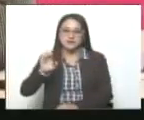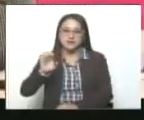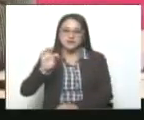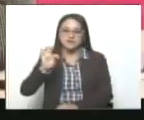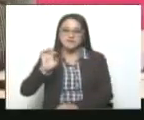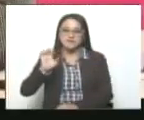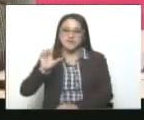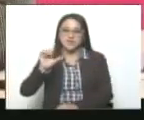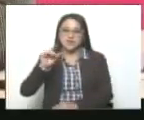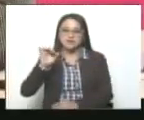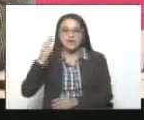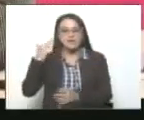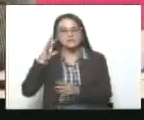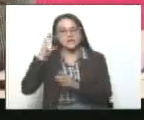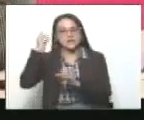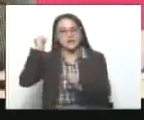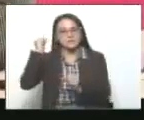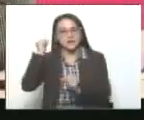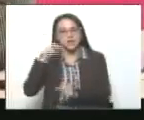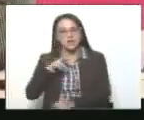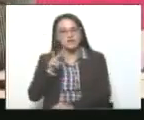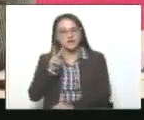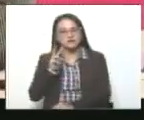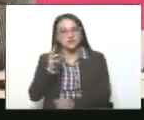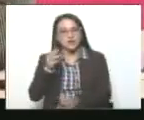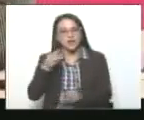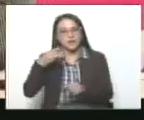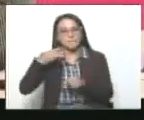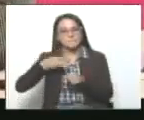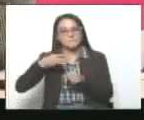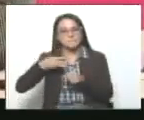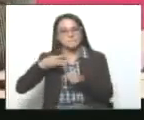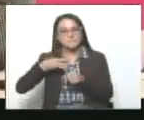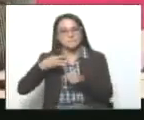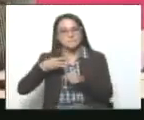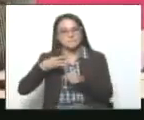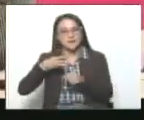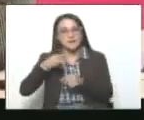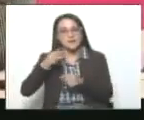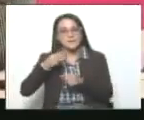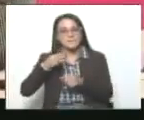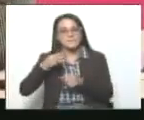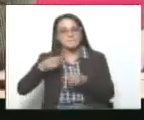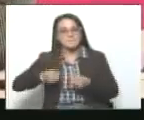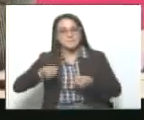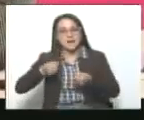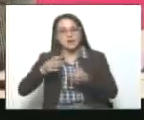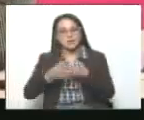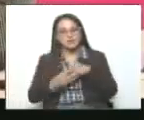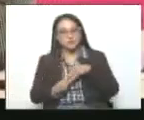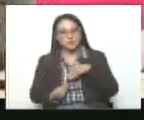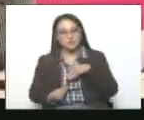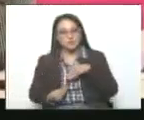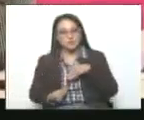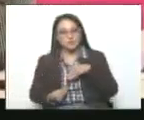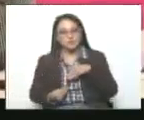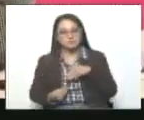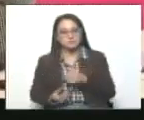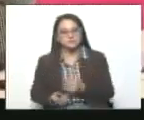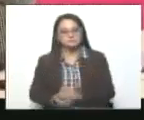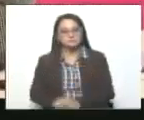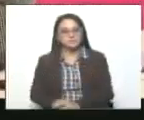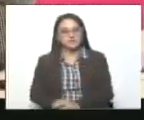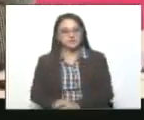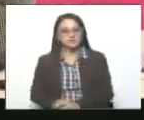Estuvo embajador de Venezuela en Mercosur, embajador en Aladi. Es experto